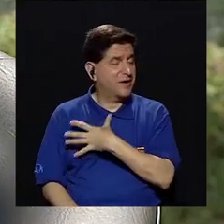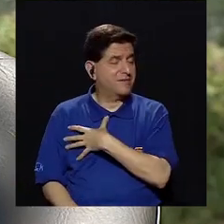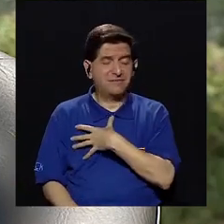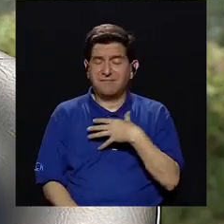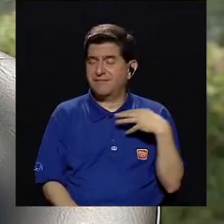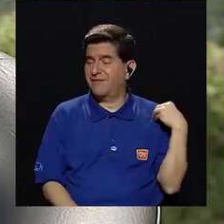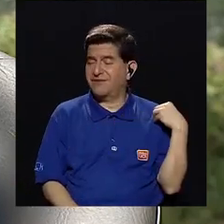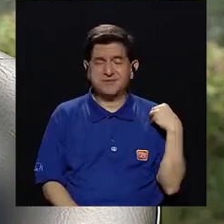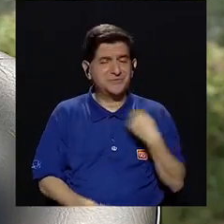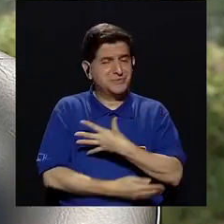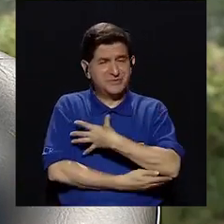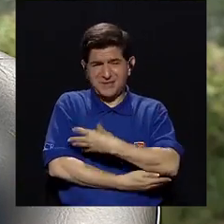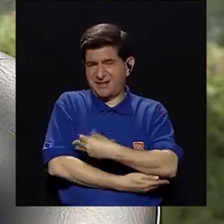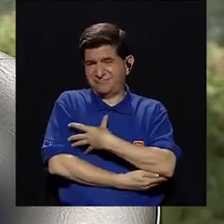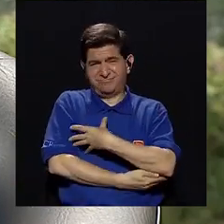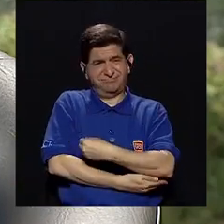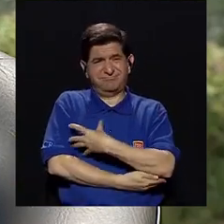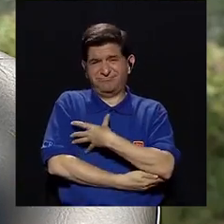no